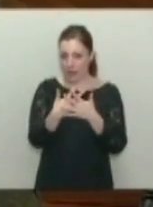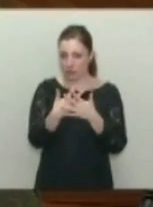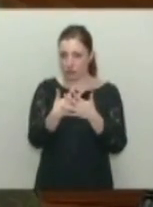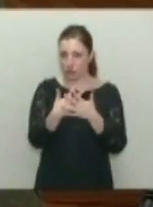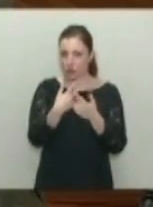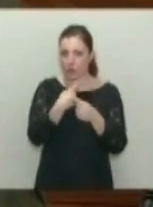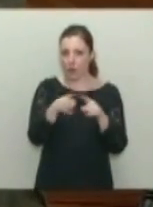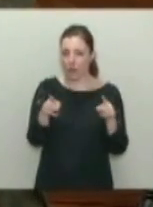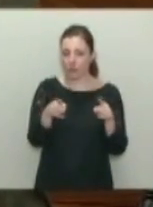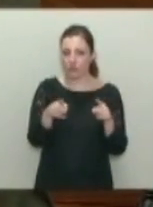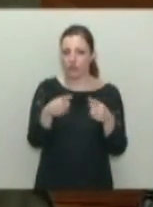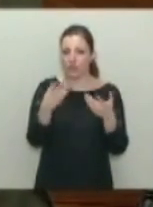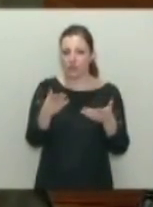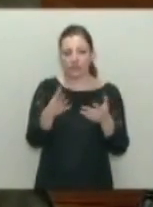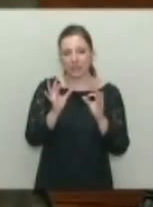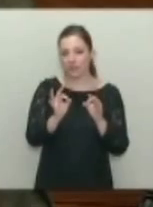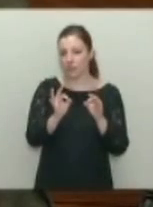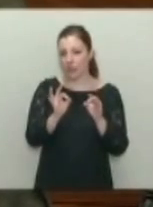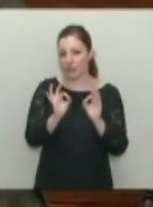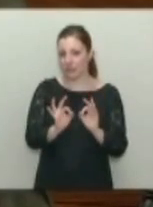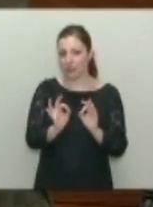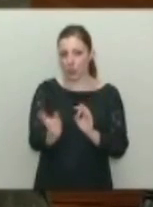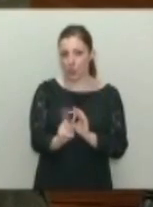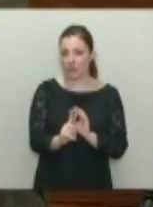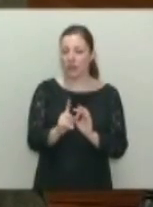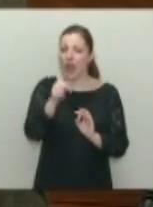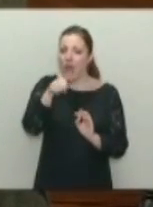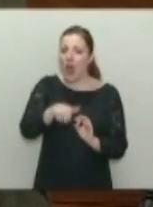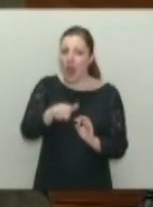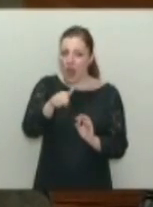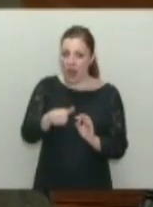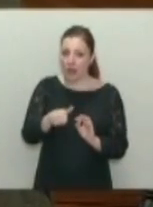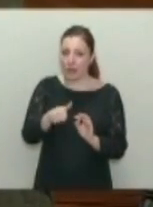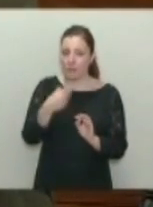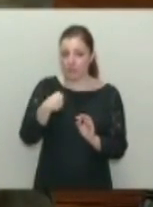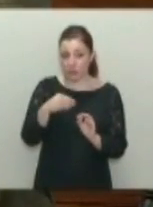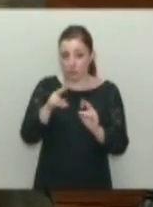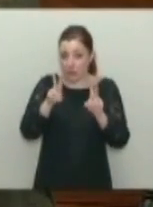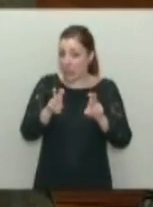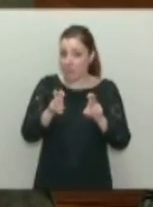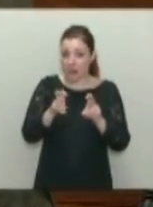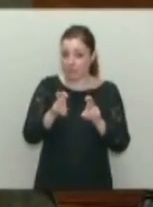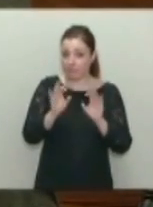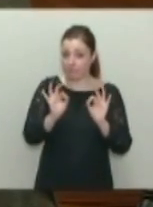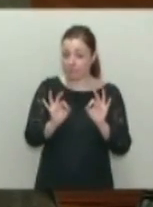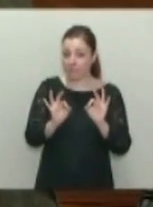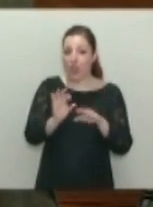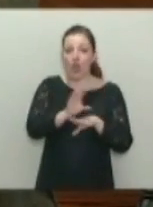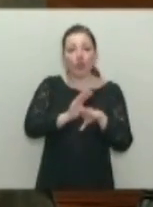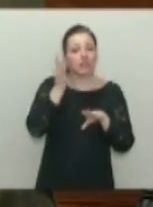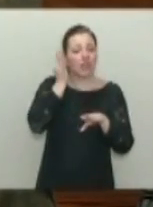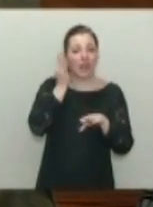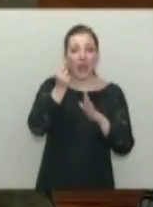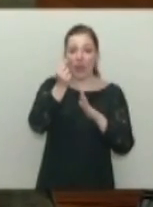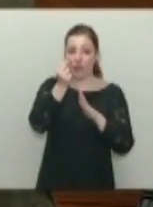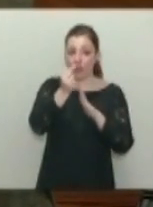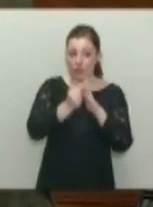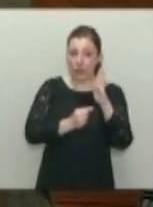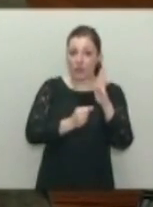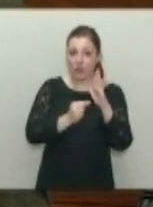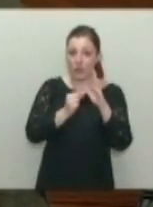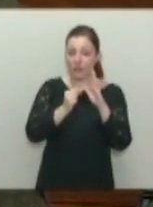valor agregado, y esto no es así. Yo creo que aquí es donde está el meollo de la cuestión. La consejera ha dado las cifras en términos